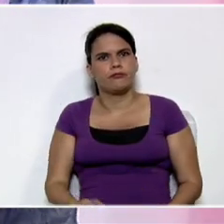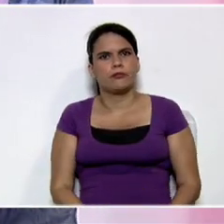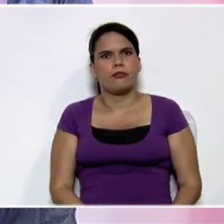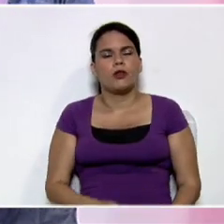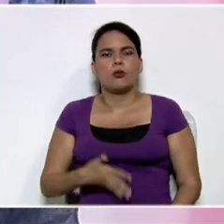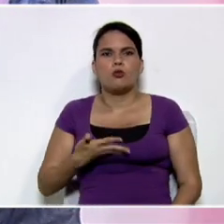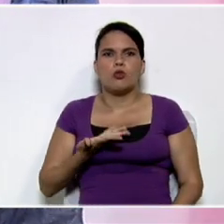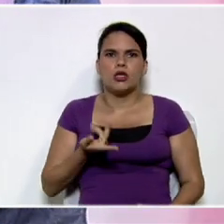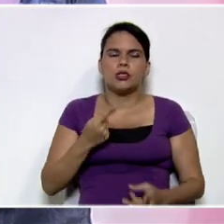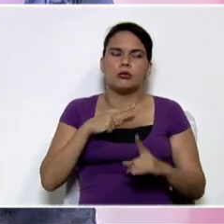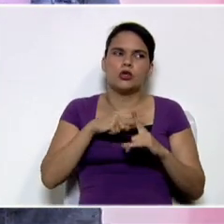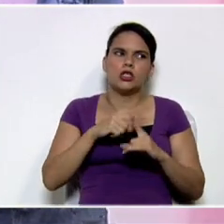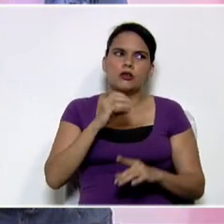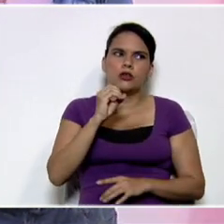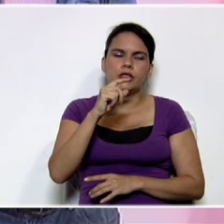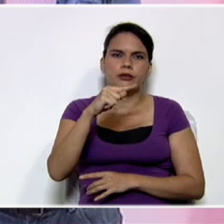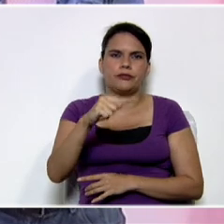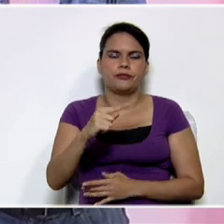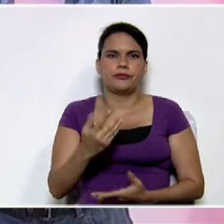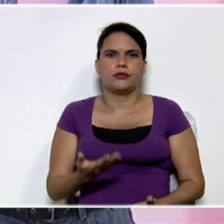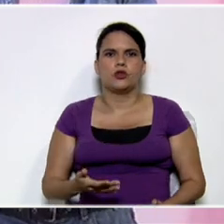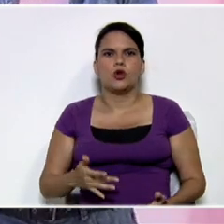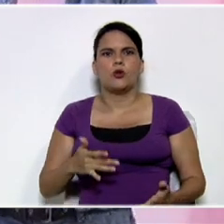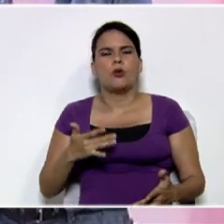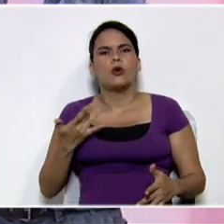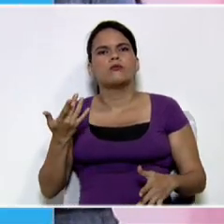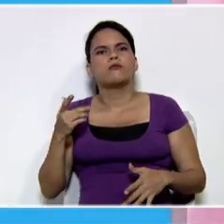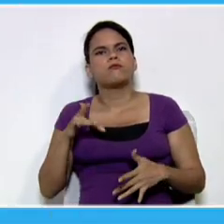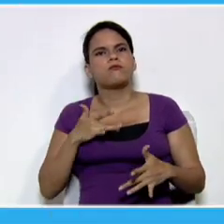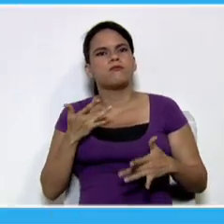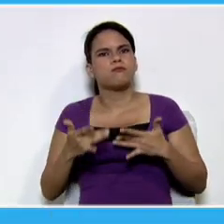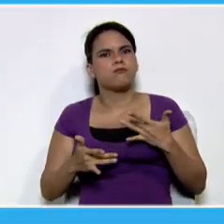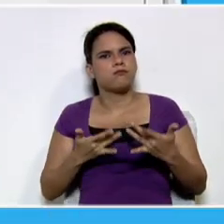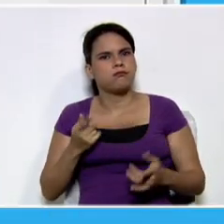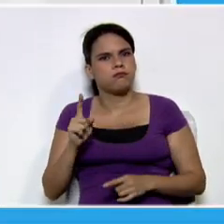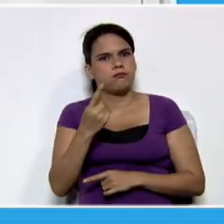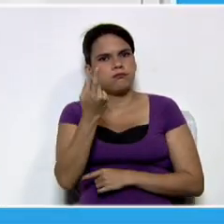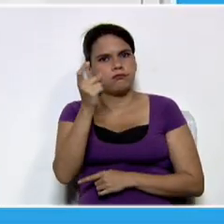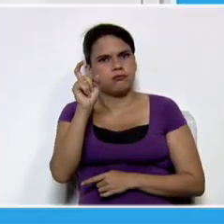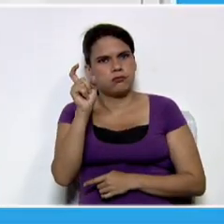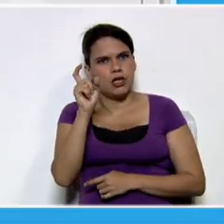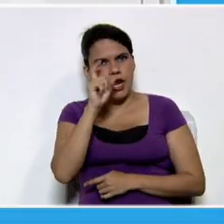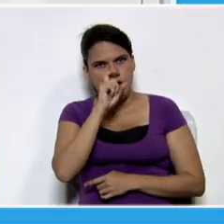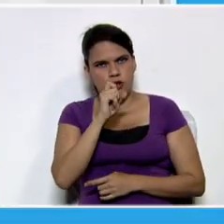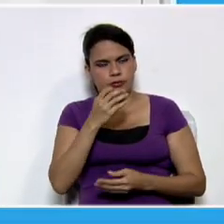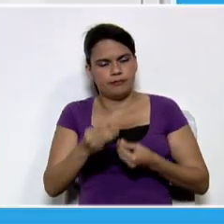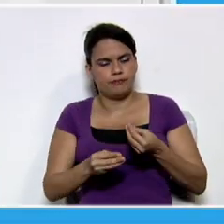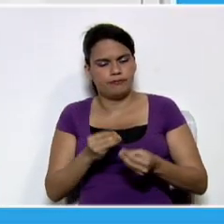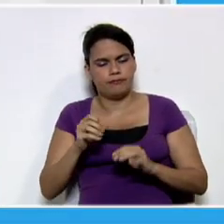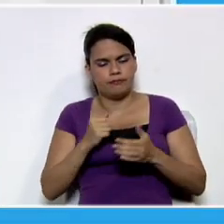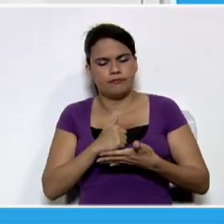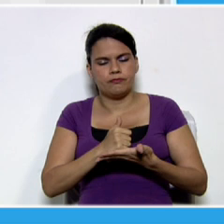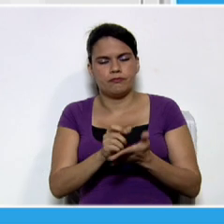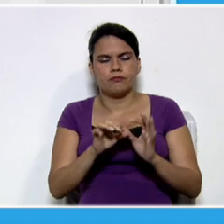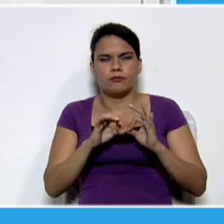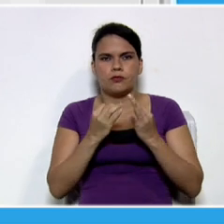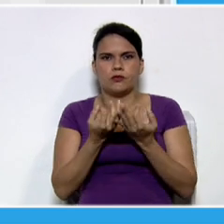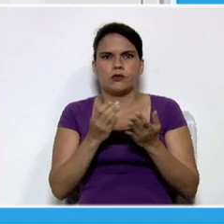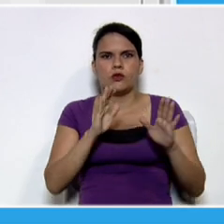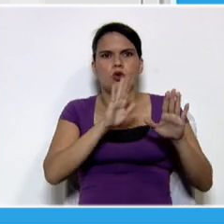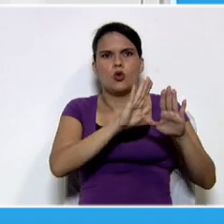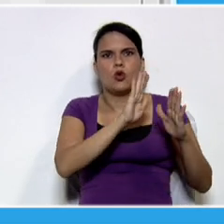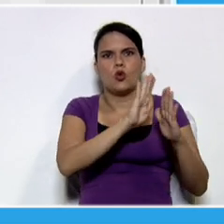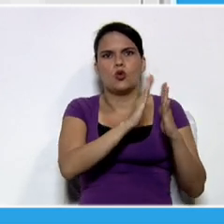pueden ser positivas o negativas. Como actividad evaluativa para primer año tenemos realizar con la ayuda de tu familia un tríptico